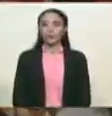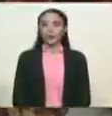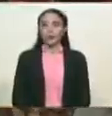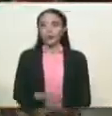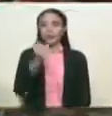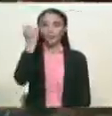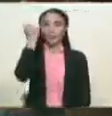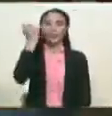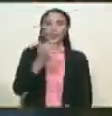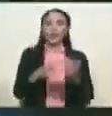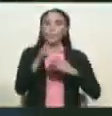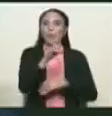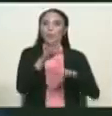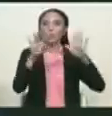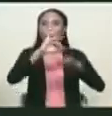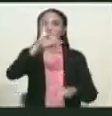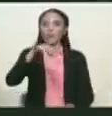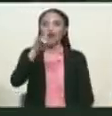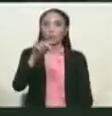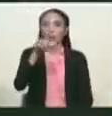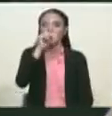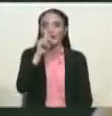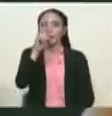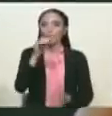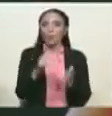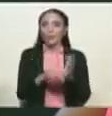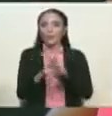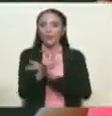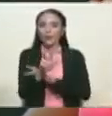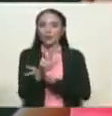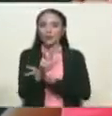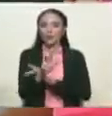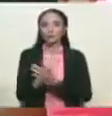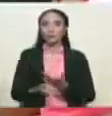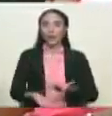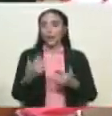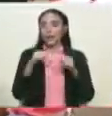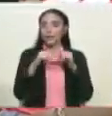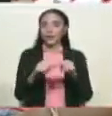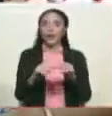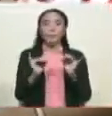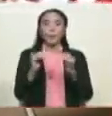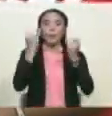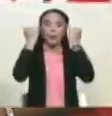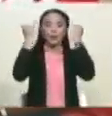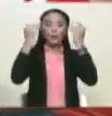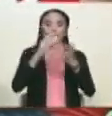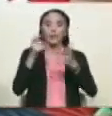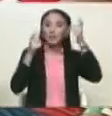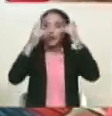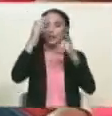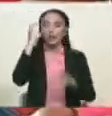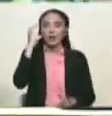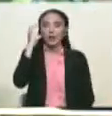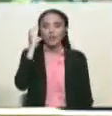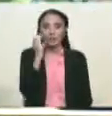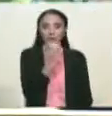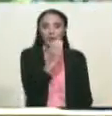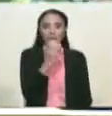el 29 de junio del año 2003. Y que se ha mantenido intacta. De verdad, tienen que sentirse